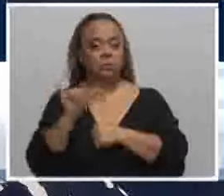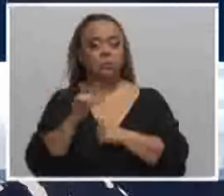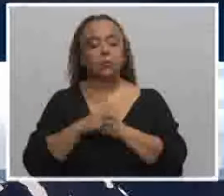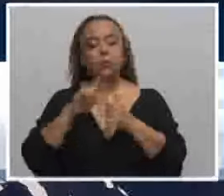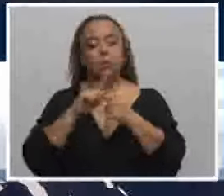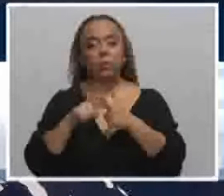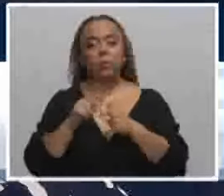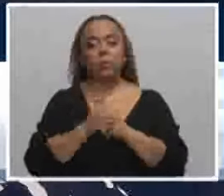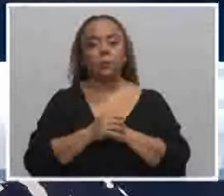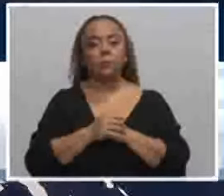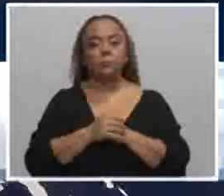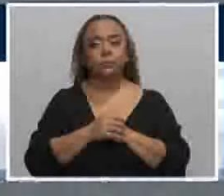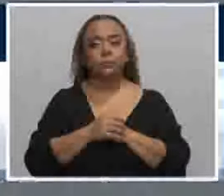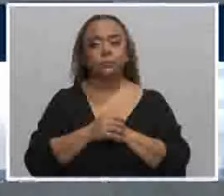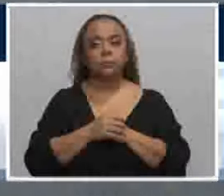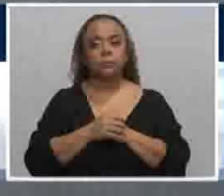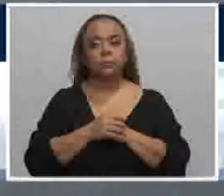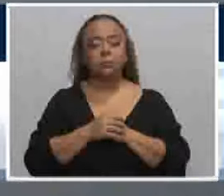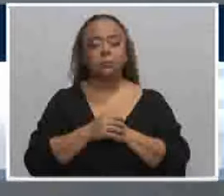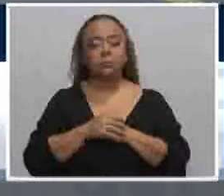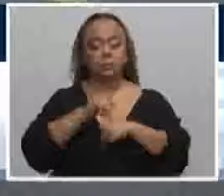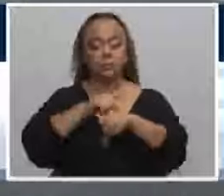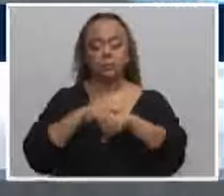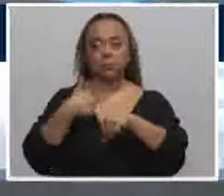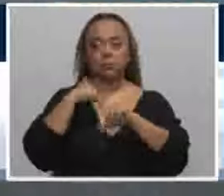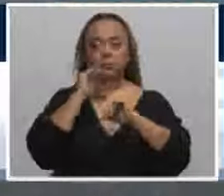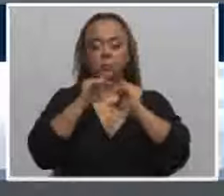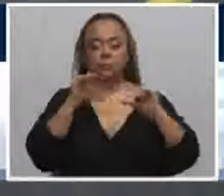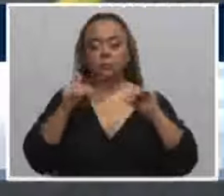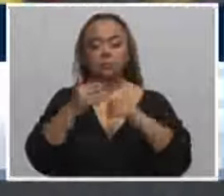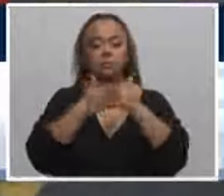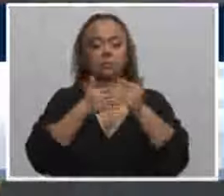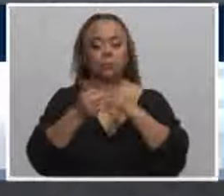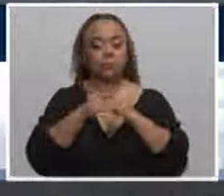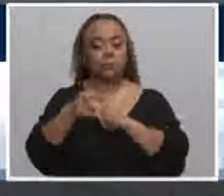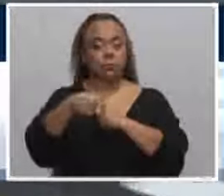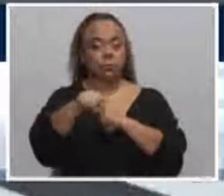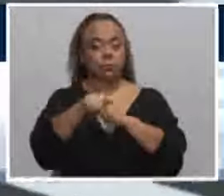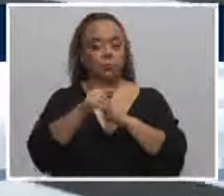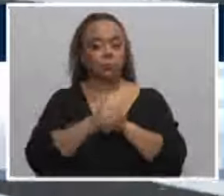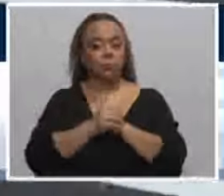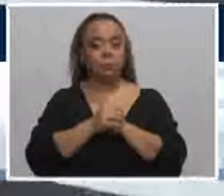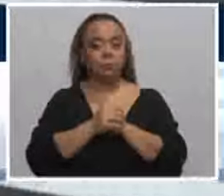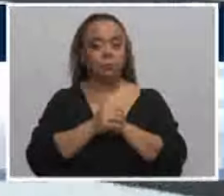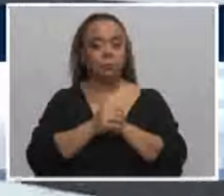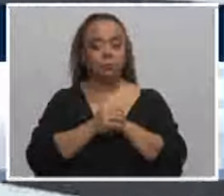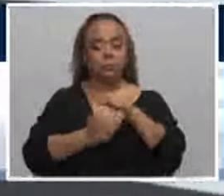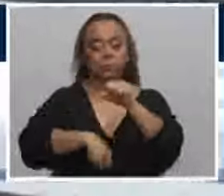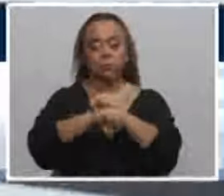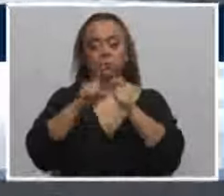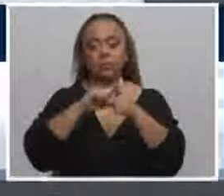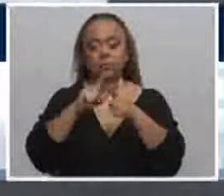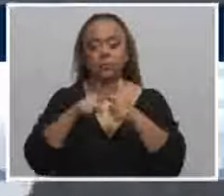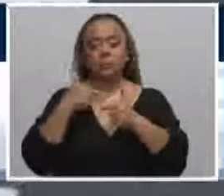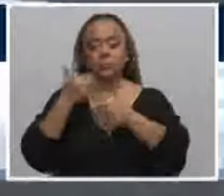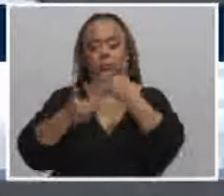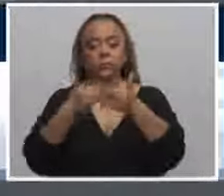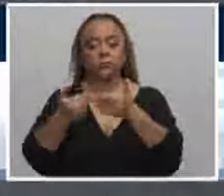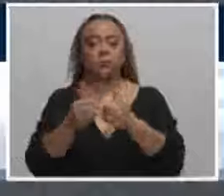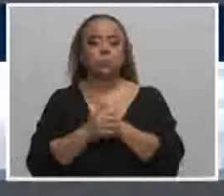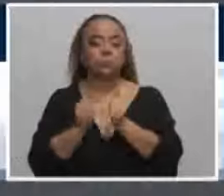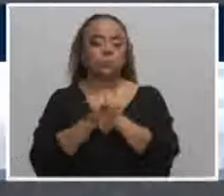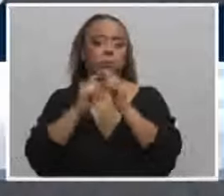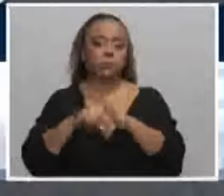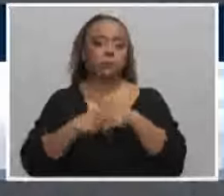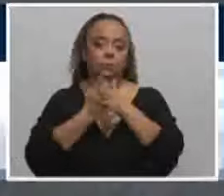Entonces, en el momento que se dé una alerta de cualquiera de esas ligas, se procede con